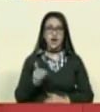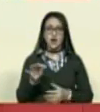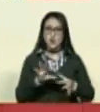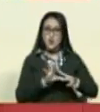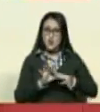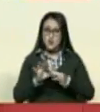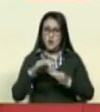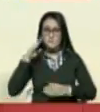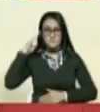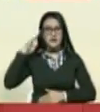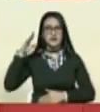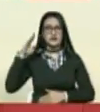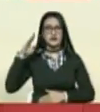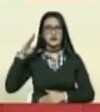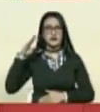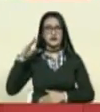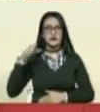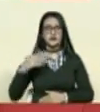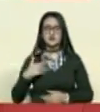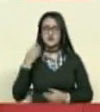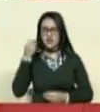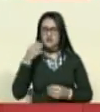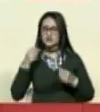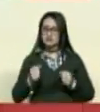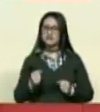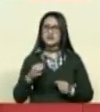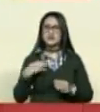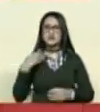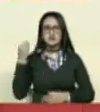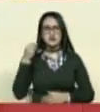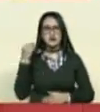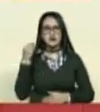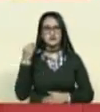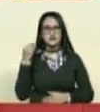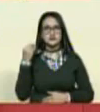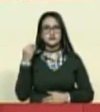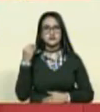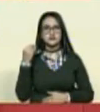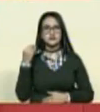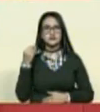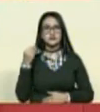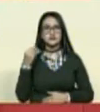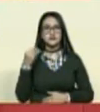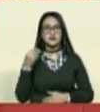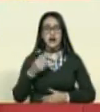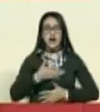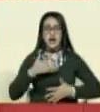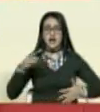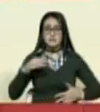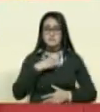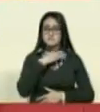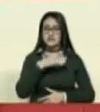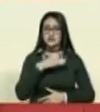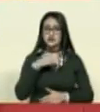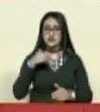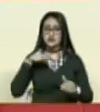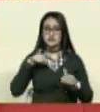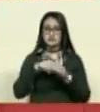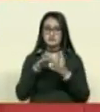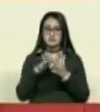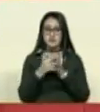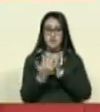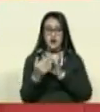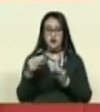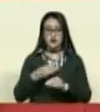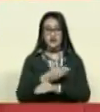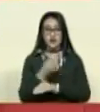Unión Cívico-Militar, creo, firmemente lo creo, está la gran misión Barrio Nuevo,